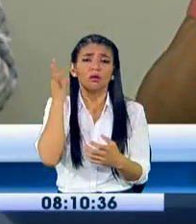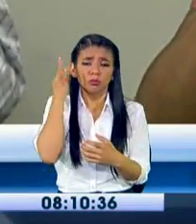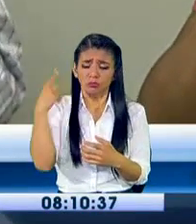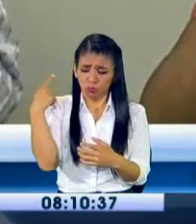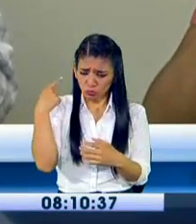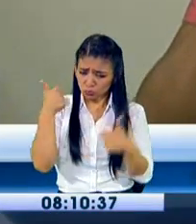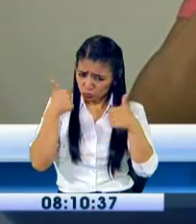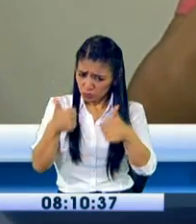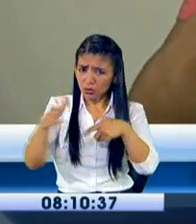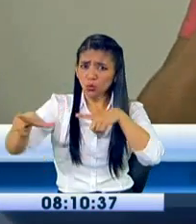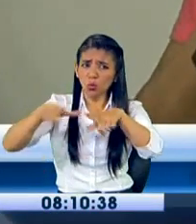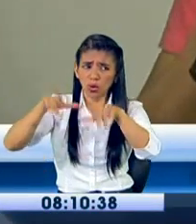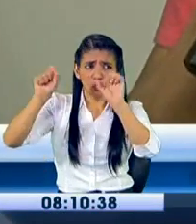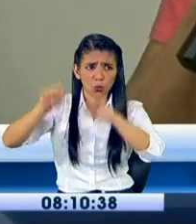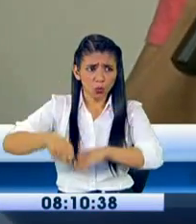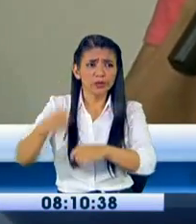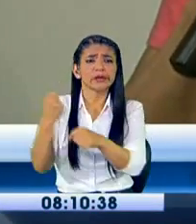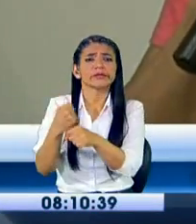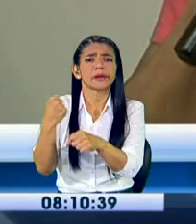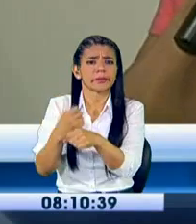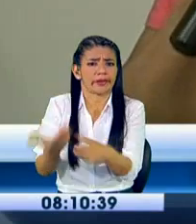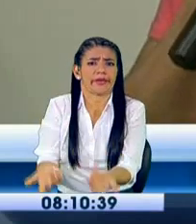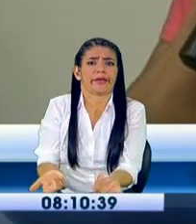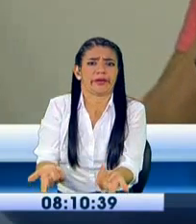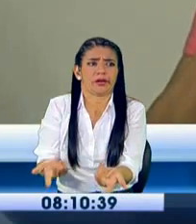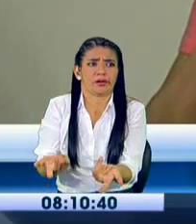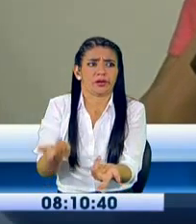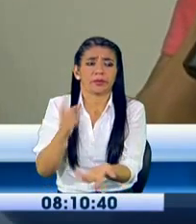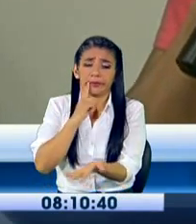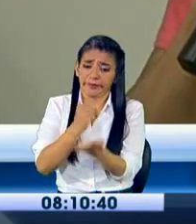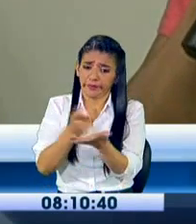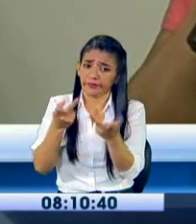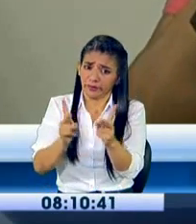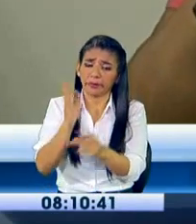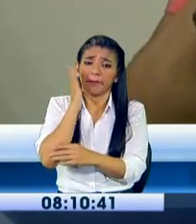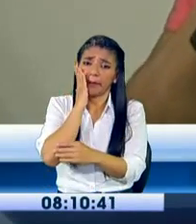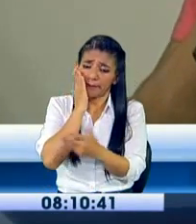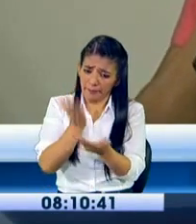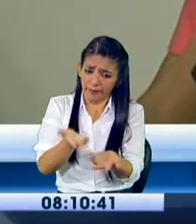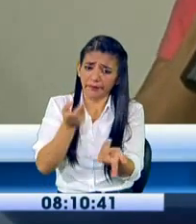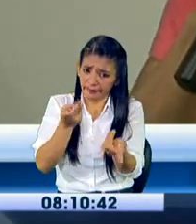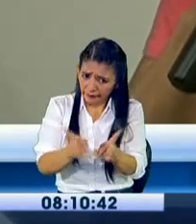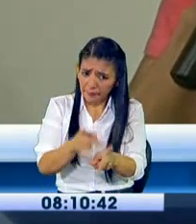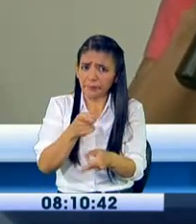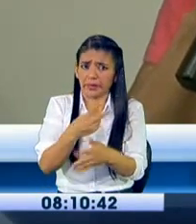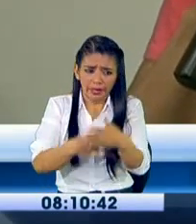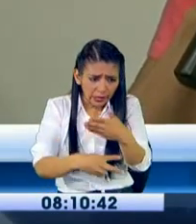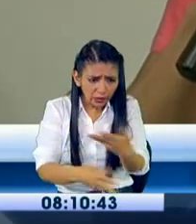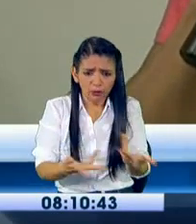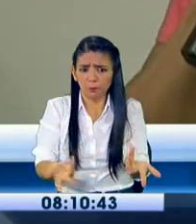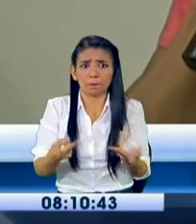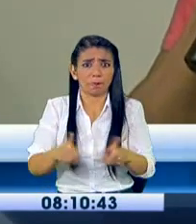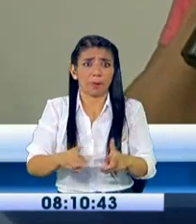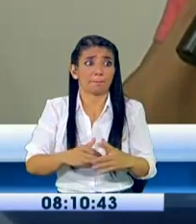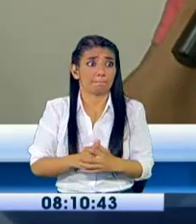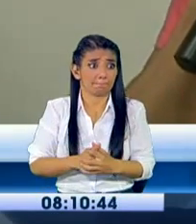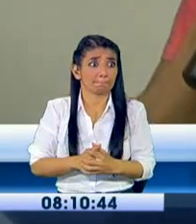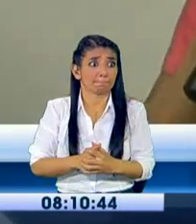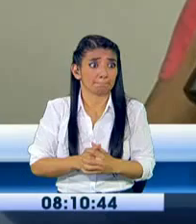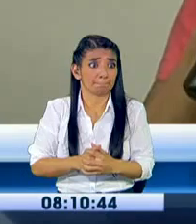las condiciones de vida y trabajo de estas mujeres. Se espera que la comisión obtenga los primeros resultados en las próximas